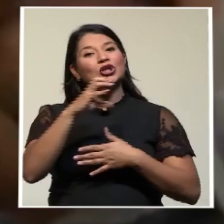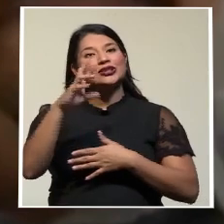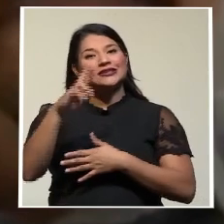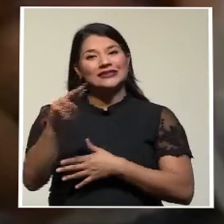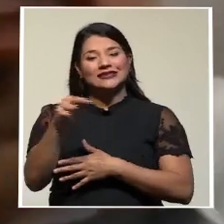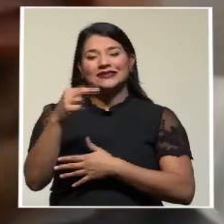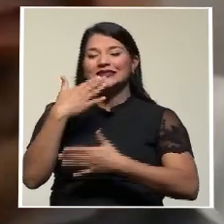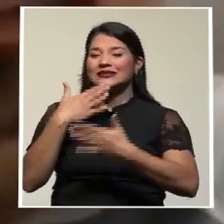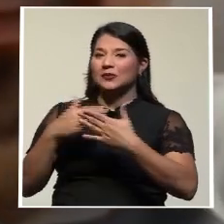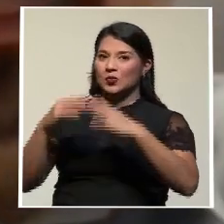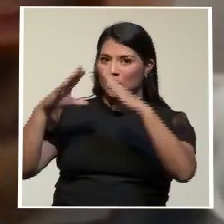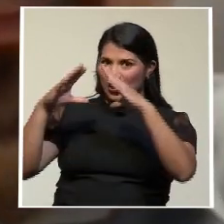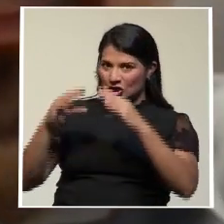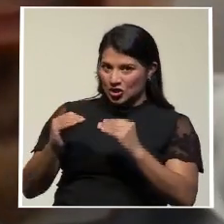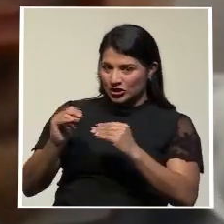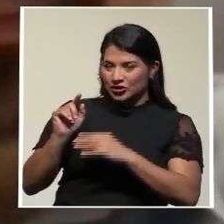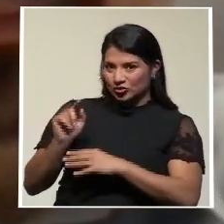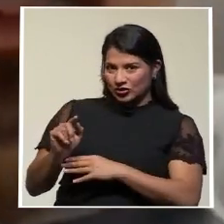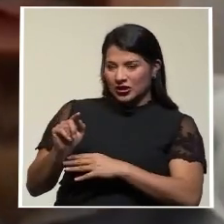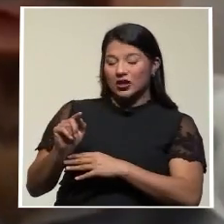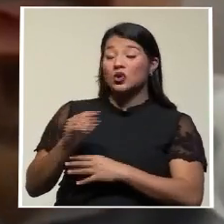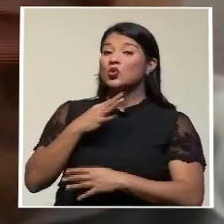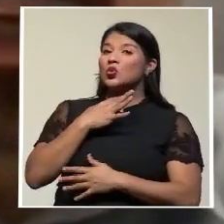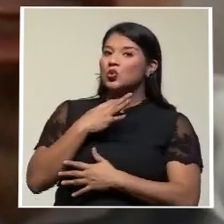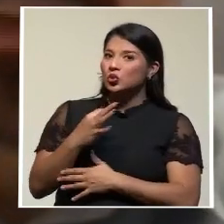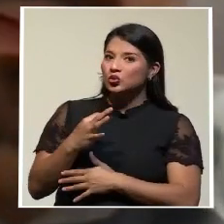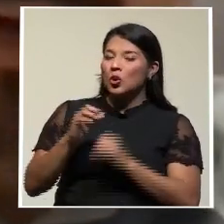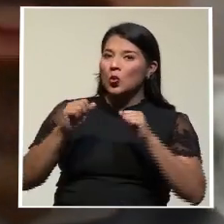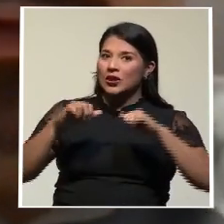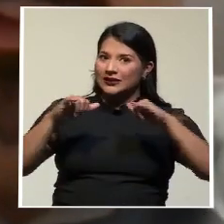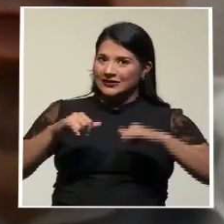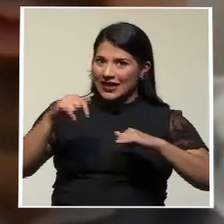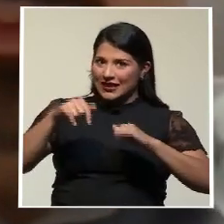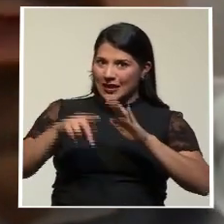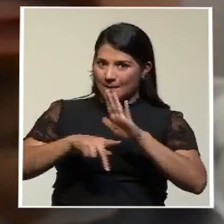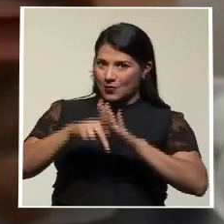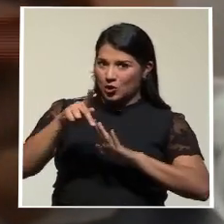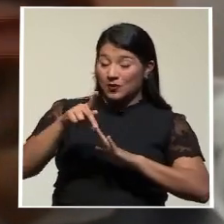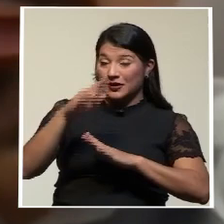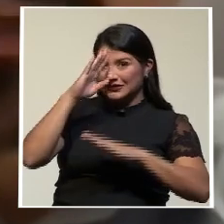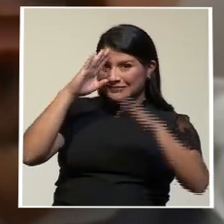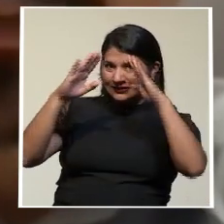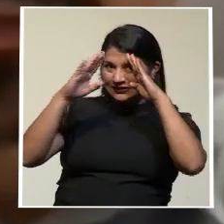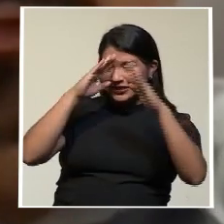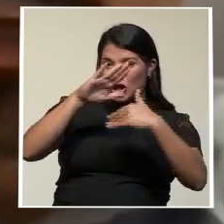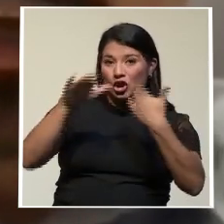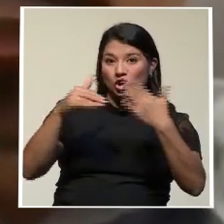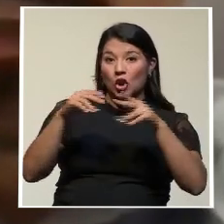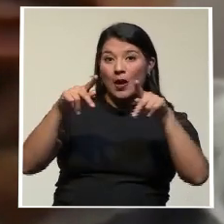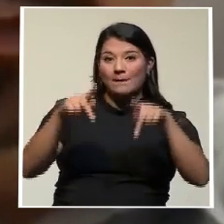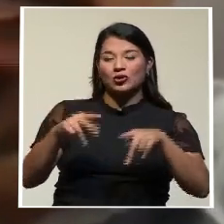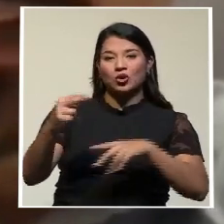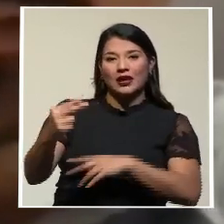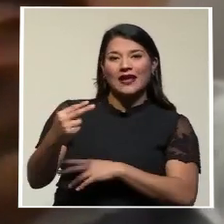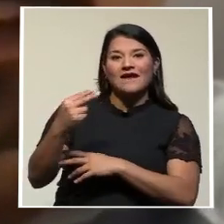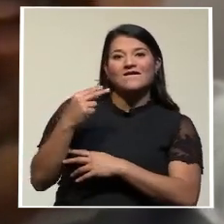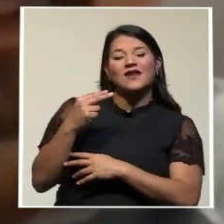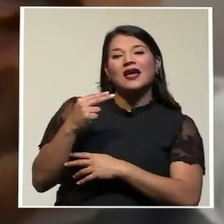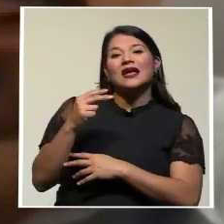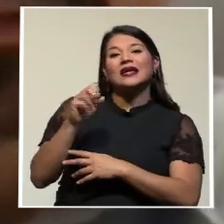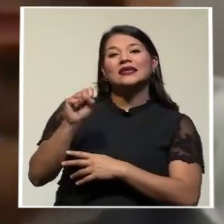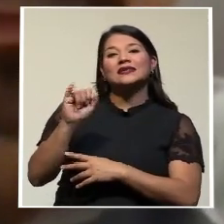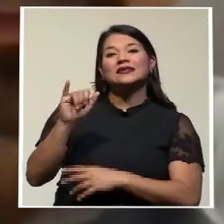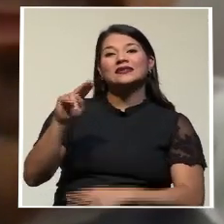Buenas noches, Ernesto. Un gusto estar en el programa. Un saludo para todas las personas que nos siguen a través de la señal del